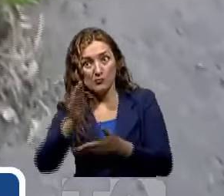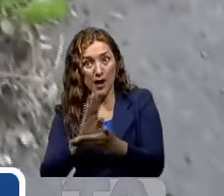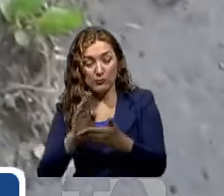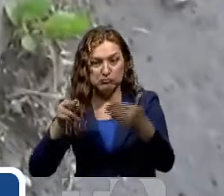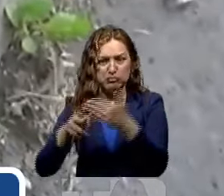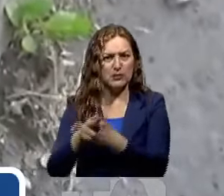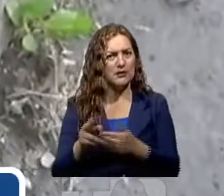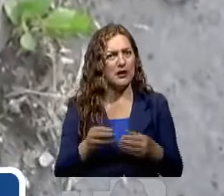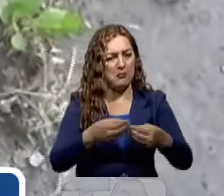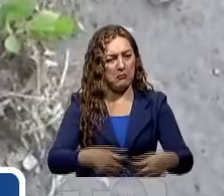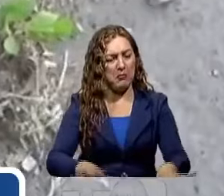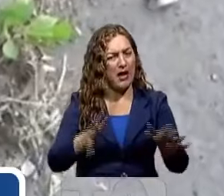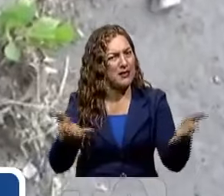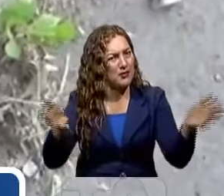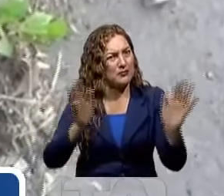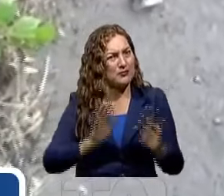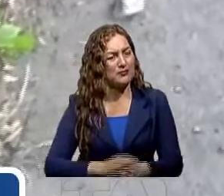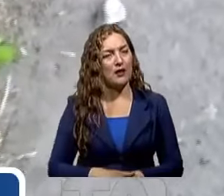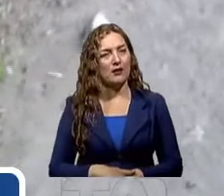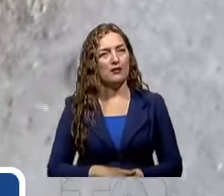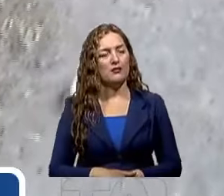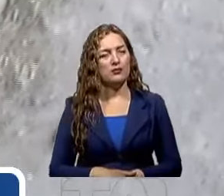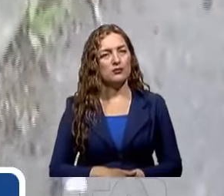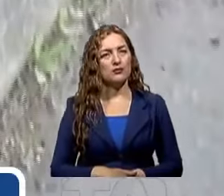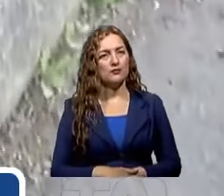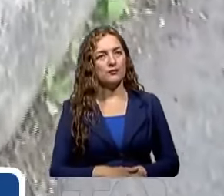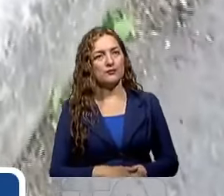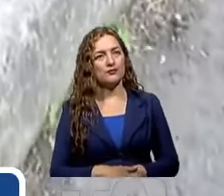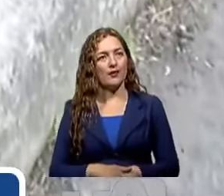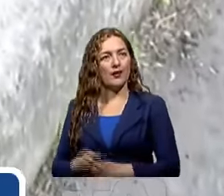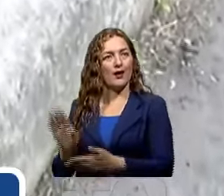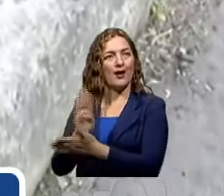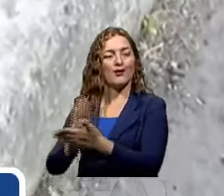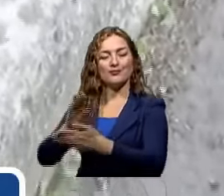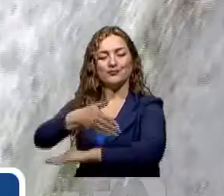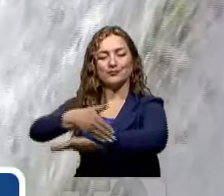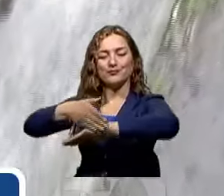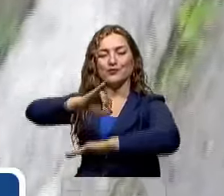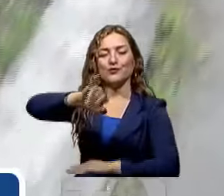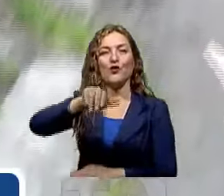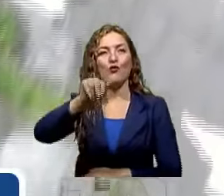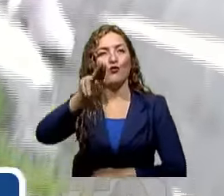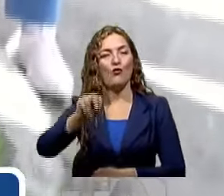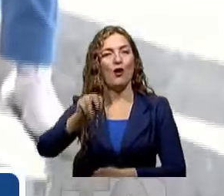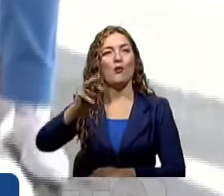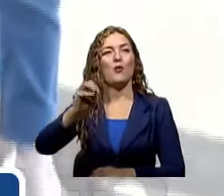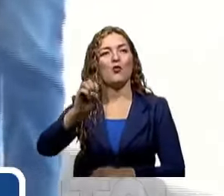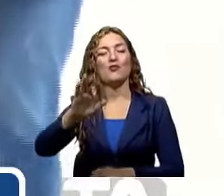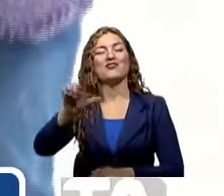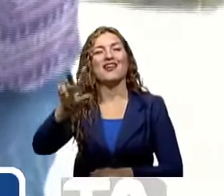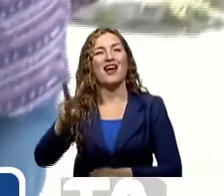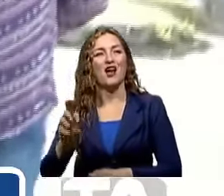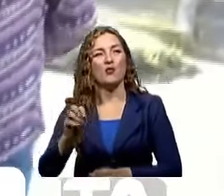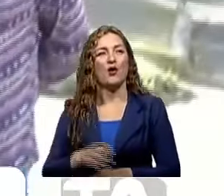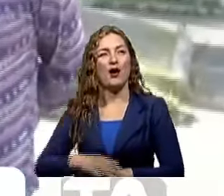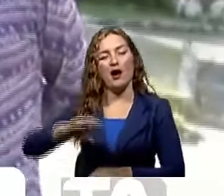y acá se está desperdiciando de una manera incalculable. Casualmente en el barrio de acá en la calle Juan Montalvo ellos tienen racionamiento